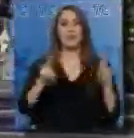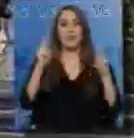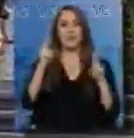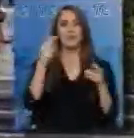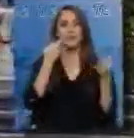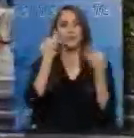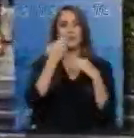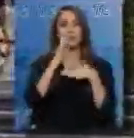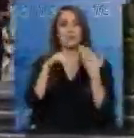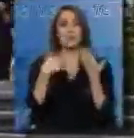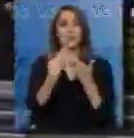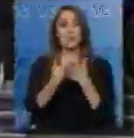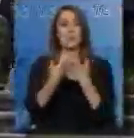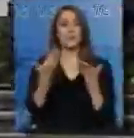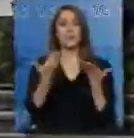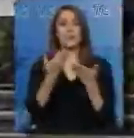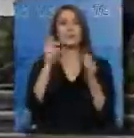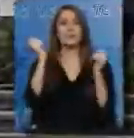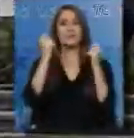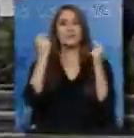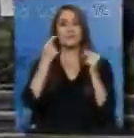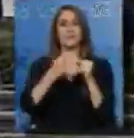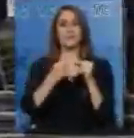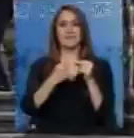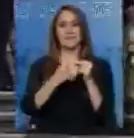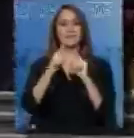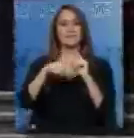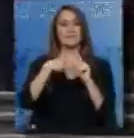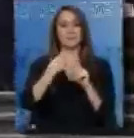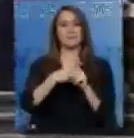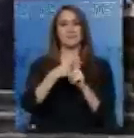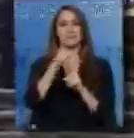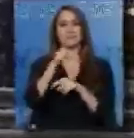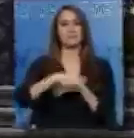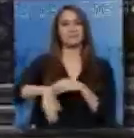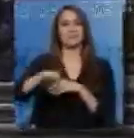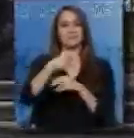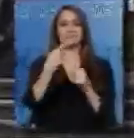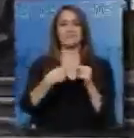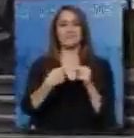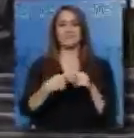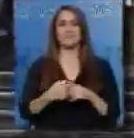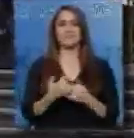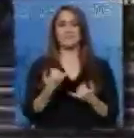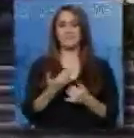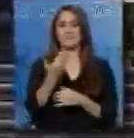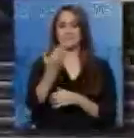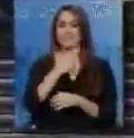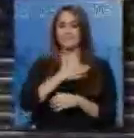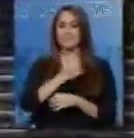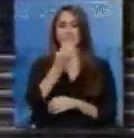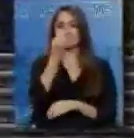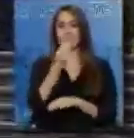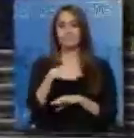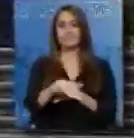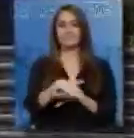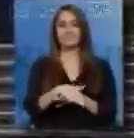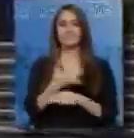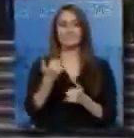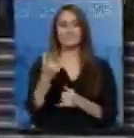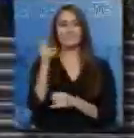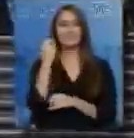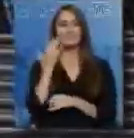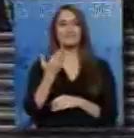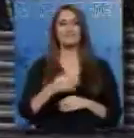a conocer más detalles de estas fiestas y apreciar este sector de la ciudad. María Caridad, ¿qué tal? Buenas tardes. Adelante, te